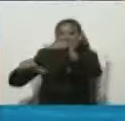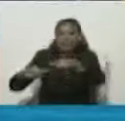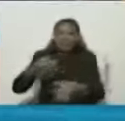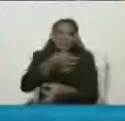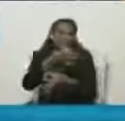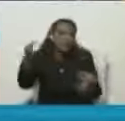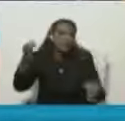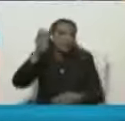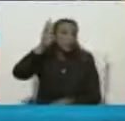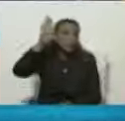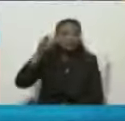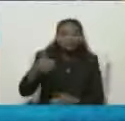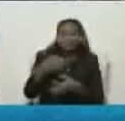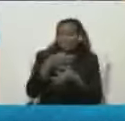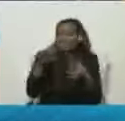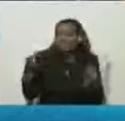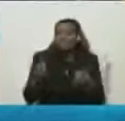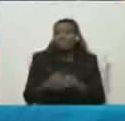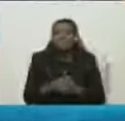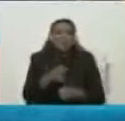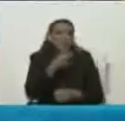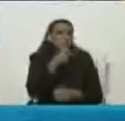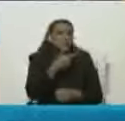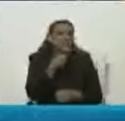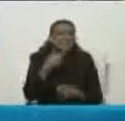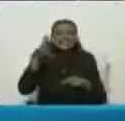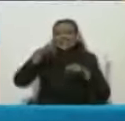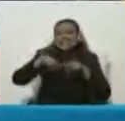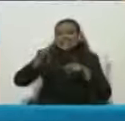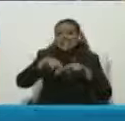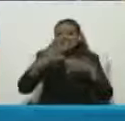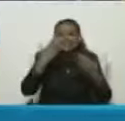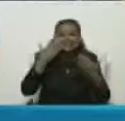genial! ¡Qué belleza!